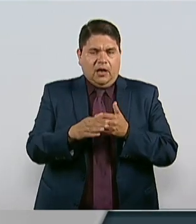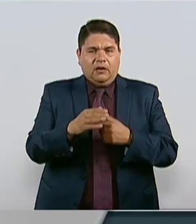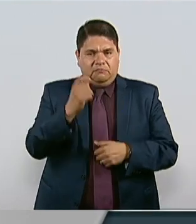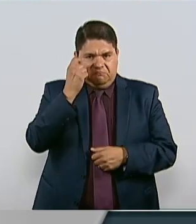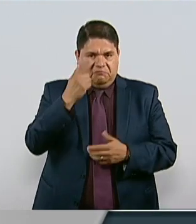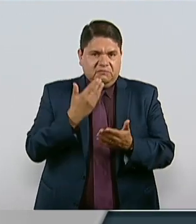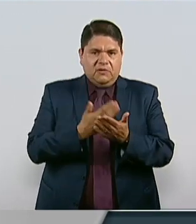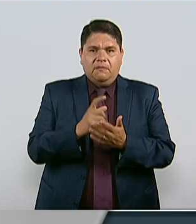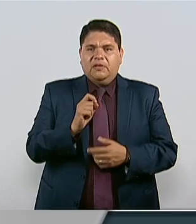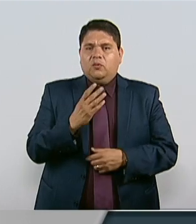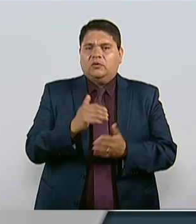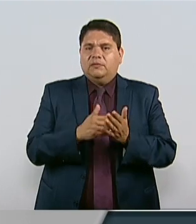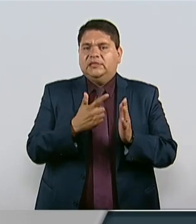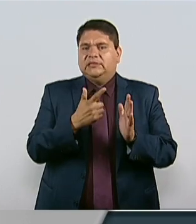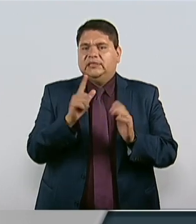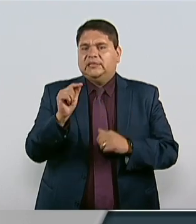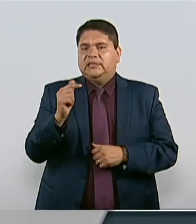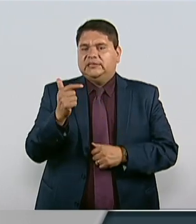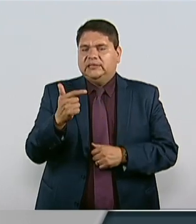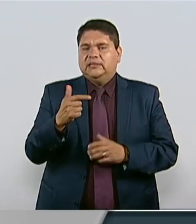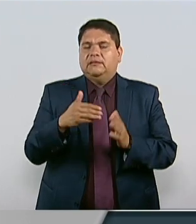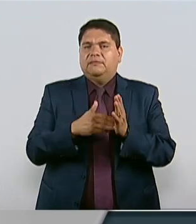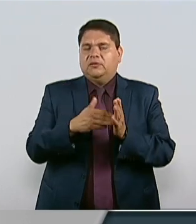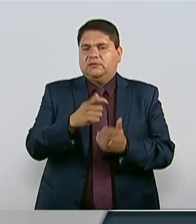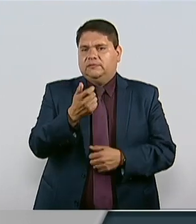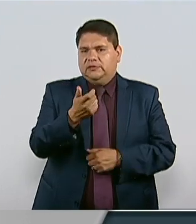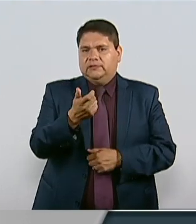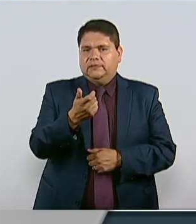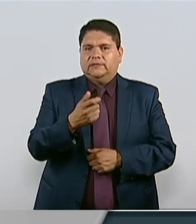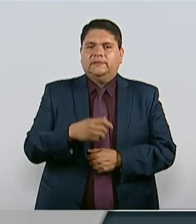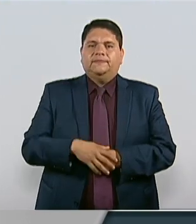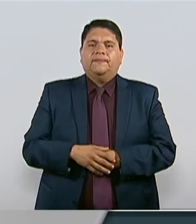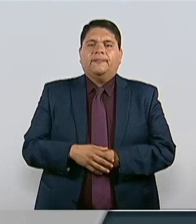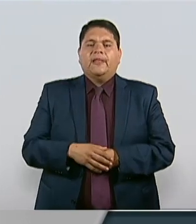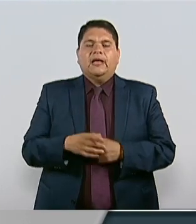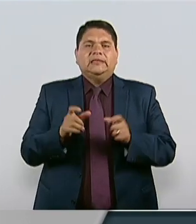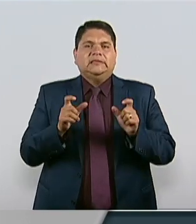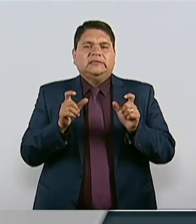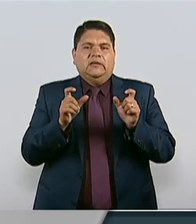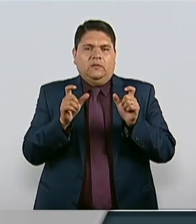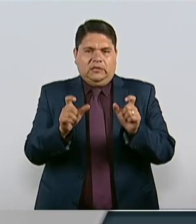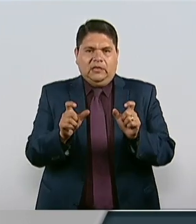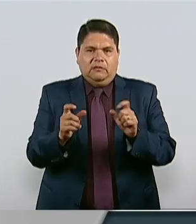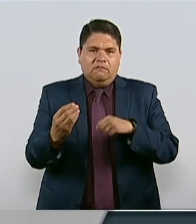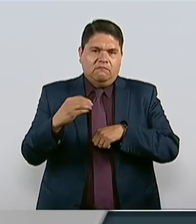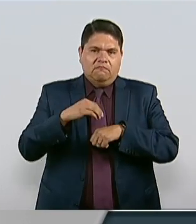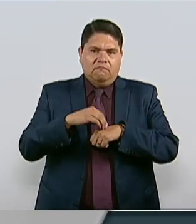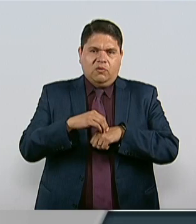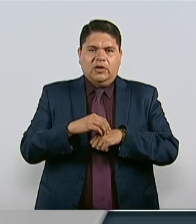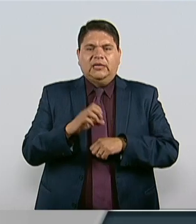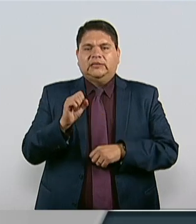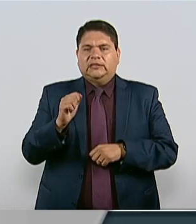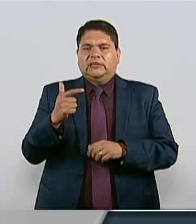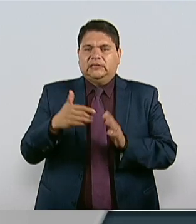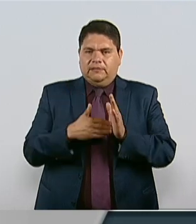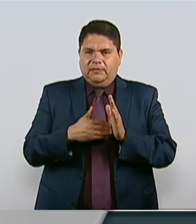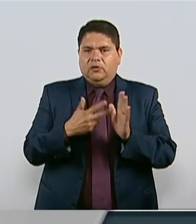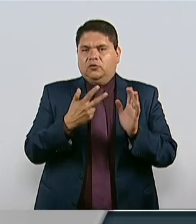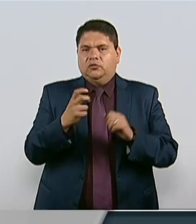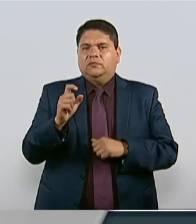proponen 24.077 millones de pesos. Para el rubro de seguridad están presupuestados